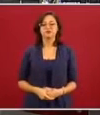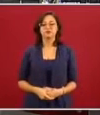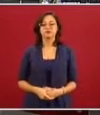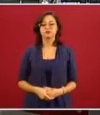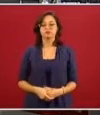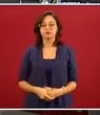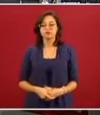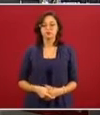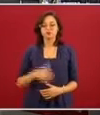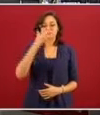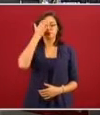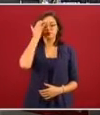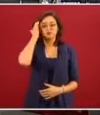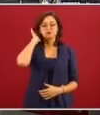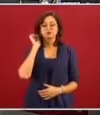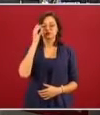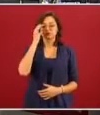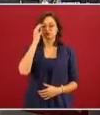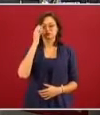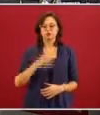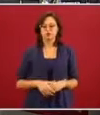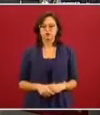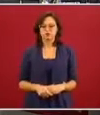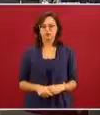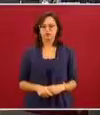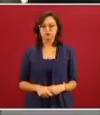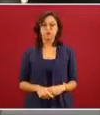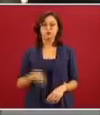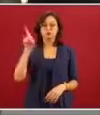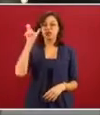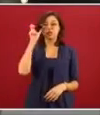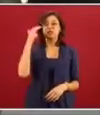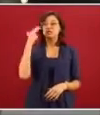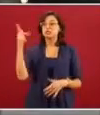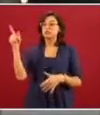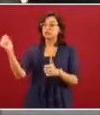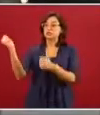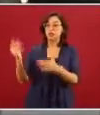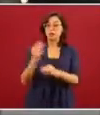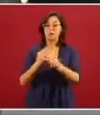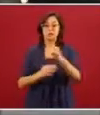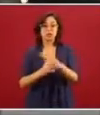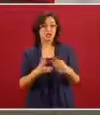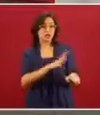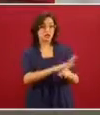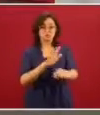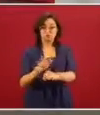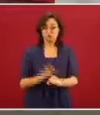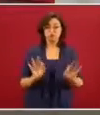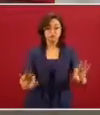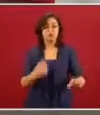se garantizaría ya con ese cargamento, ¿se garantizaría con este cargamento que va a llegar de China que se va a acabar estas quejas por parte del personal de salud? Pues las